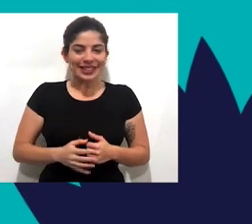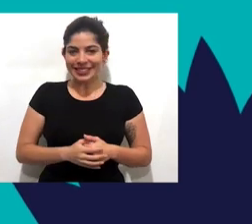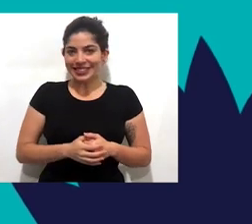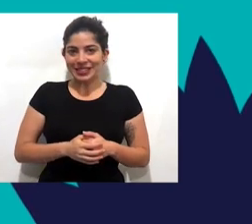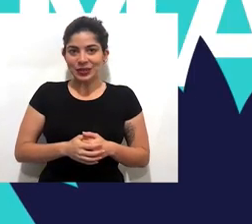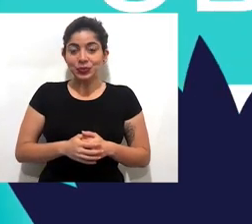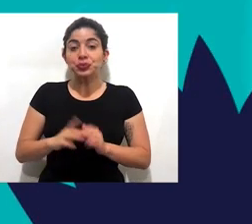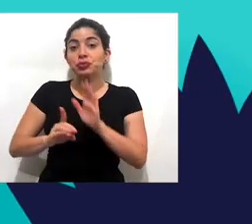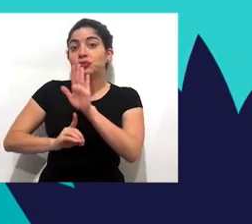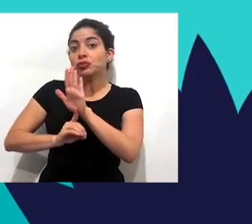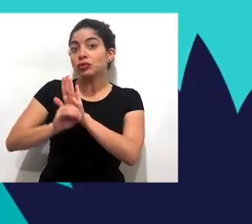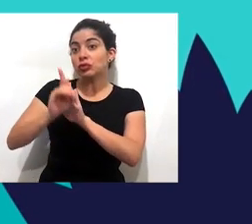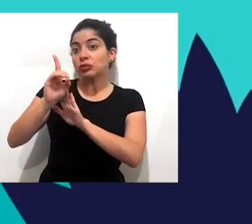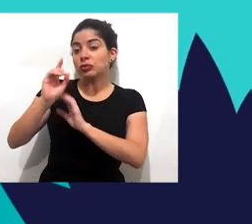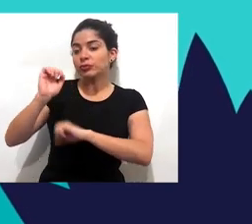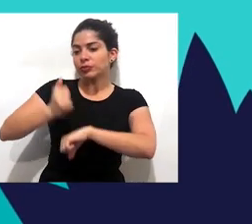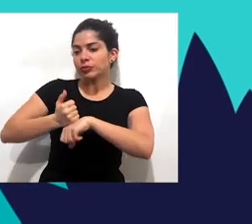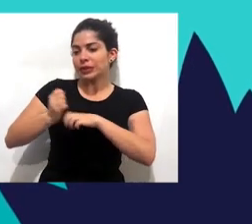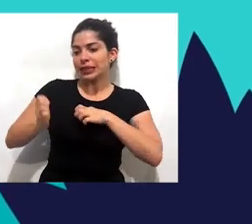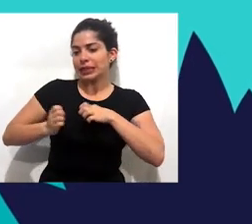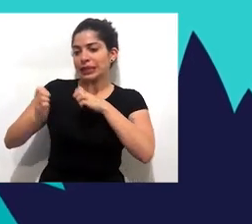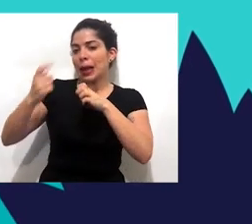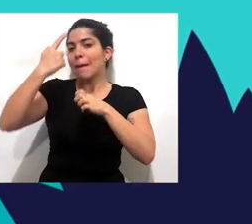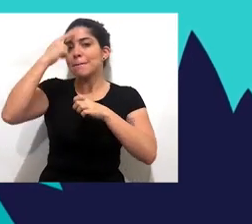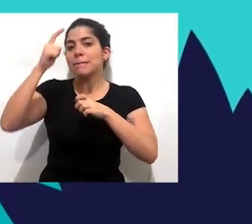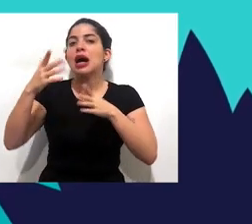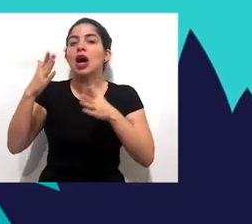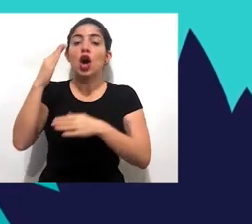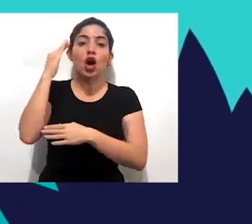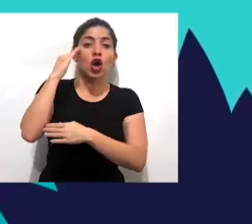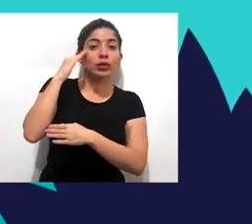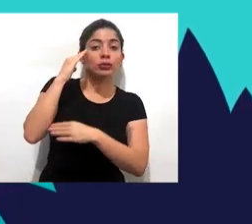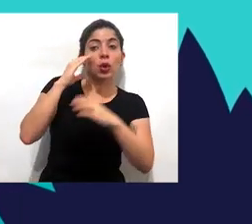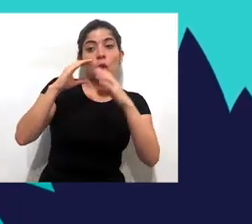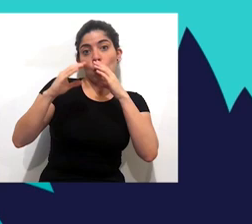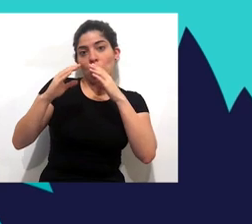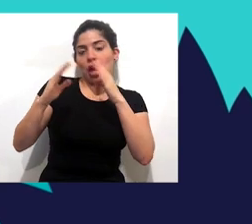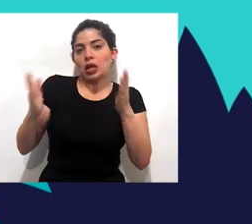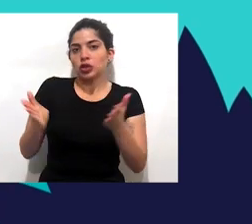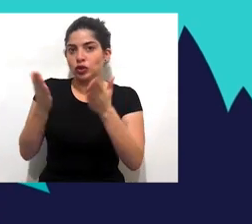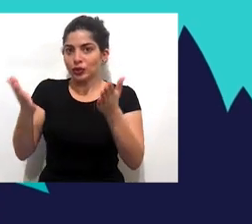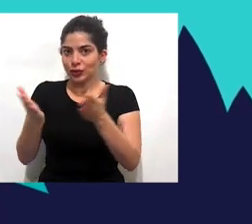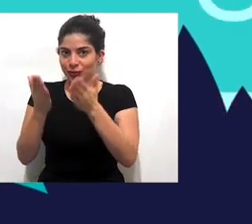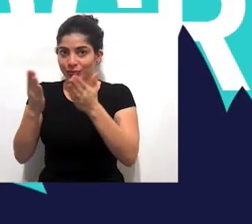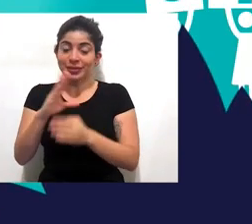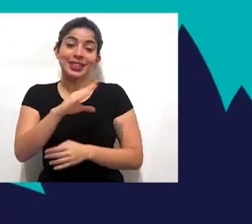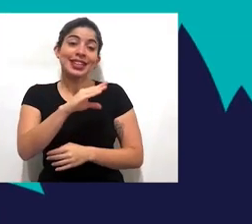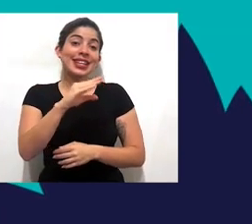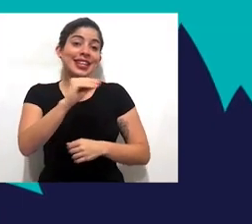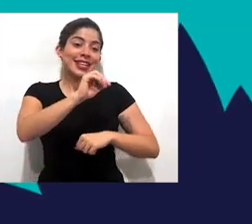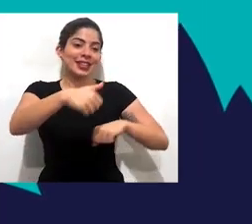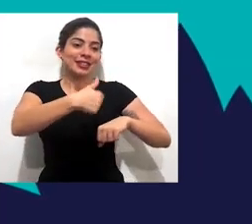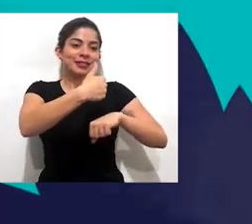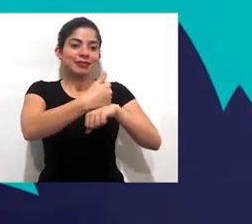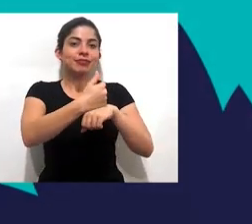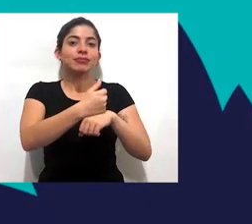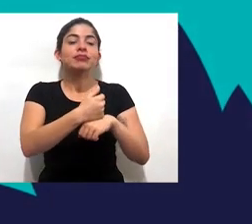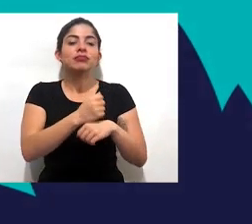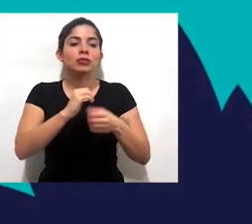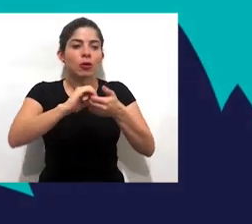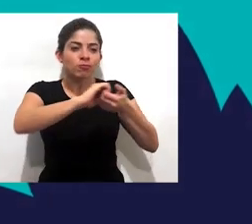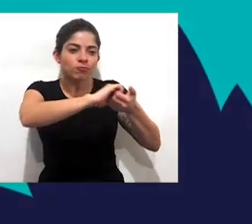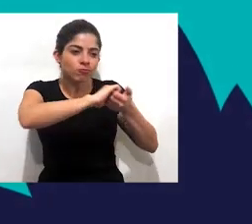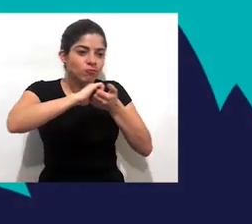de las mujeres, desarrollar una estrategia para la gestión del conocimiento y la comunicación, y